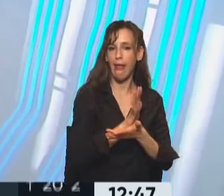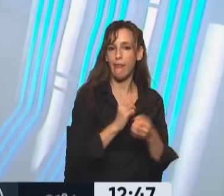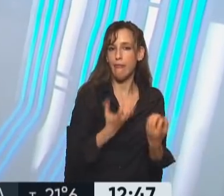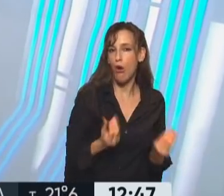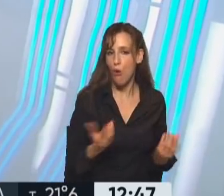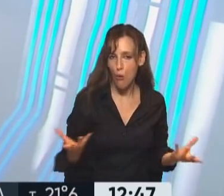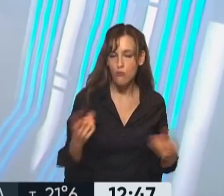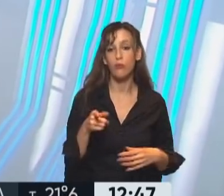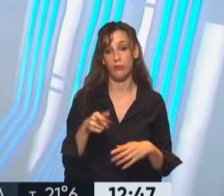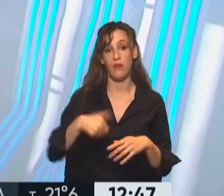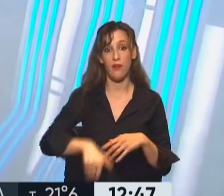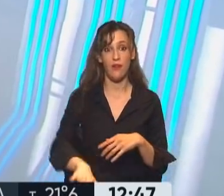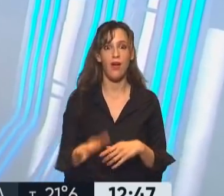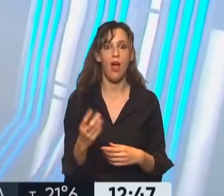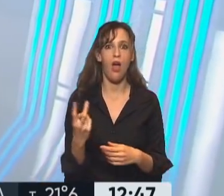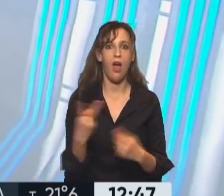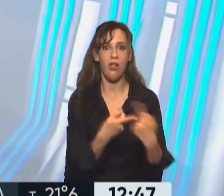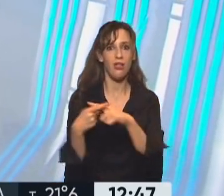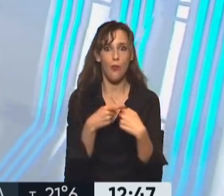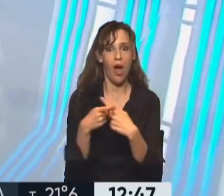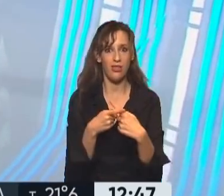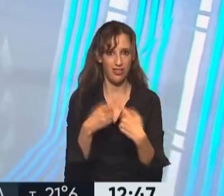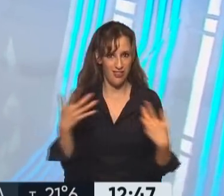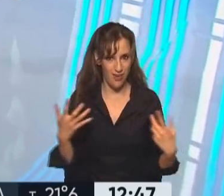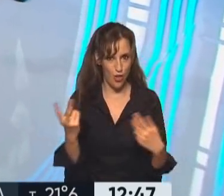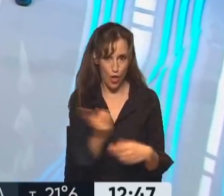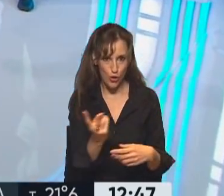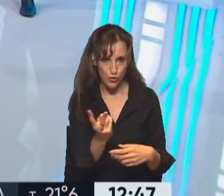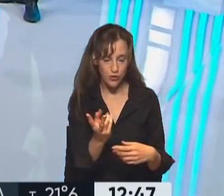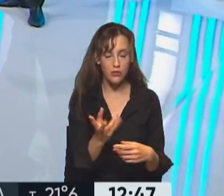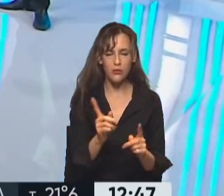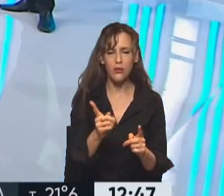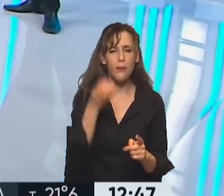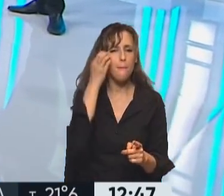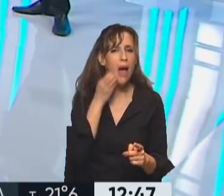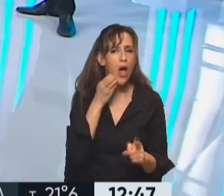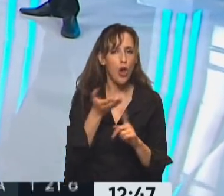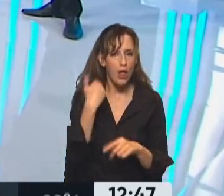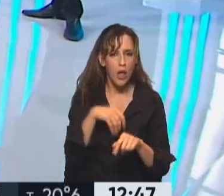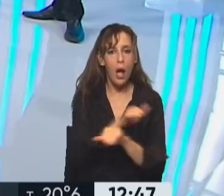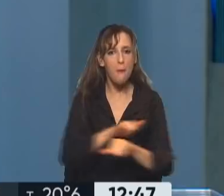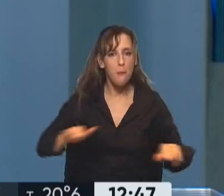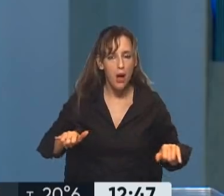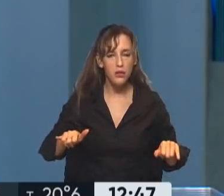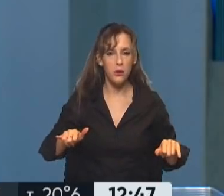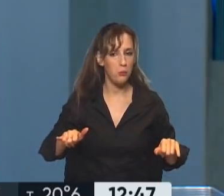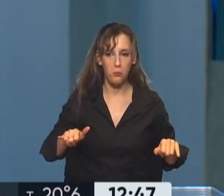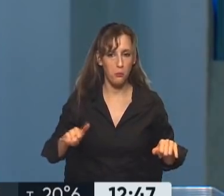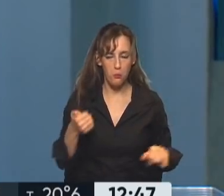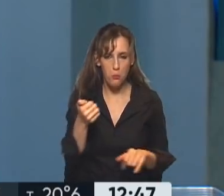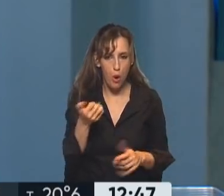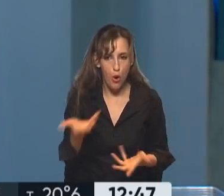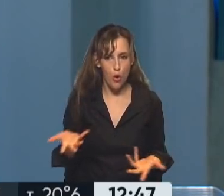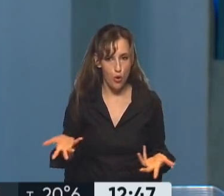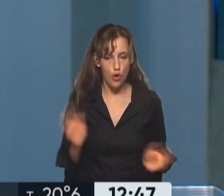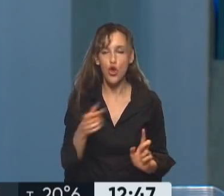entre ambos candidatos, ¿no? Sí, totalmente, porque además un Macron que no lo vimos prácticamente en campaña. De hecho, Por eso bueno, te lo no digo, había querido claro. llevar